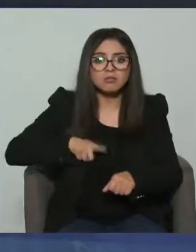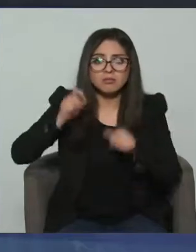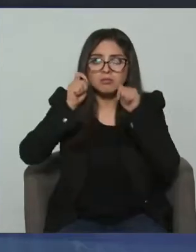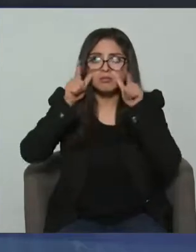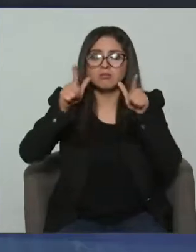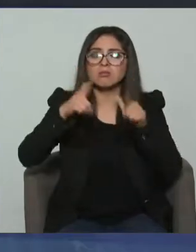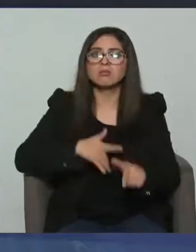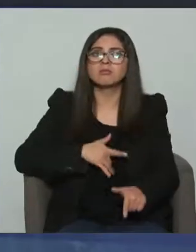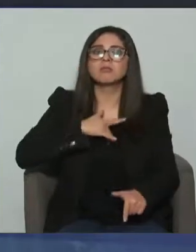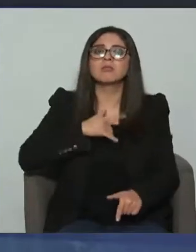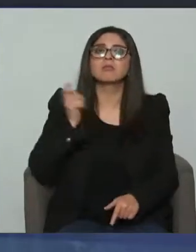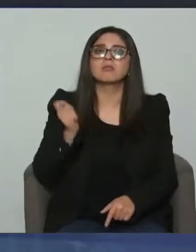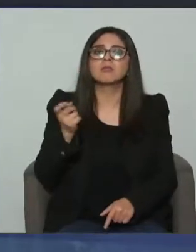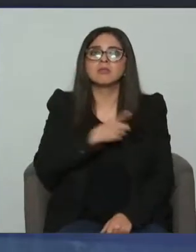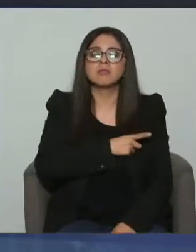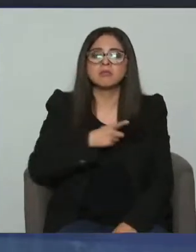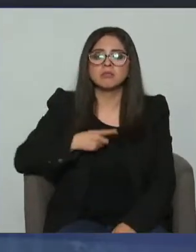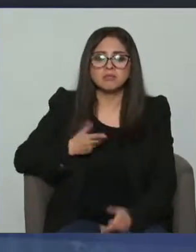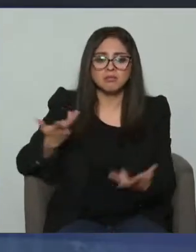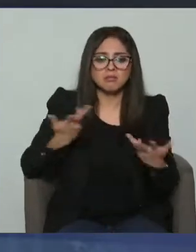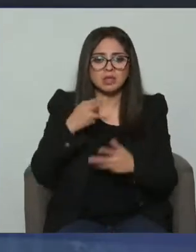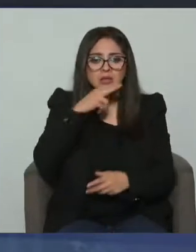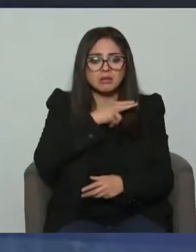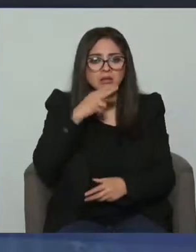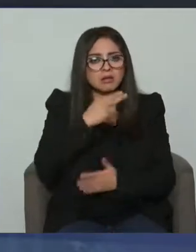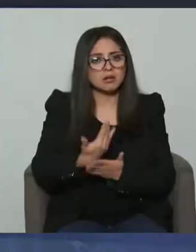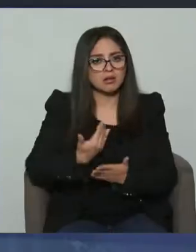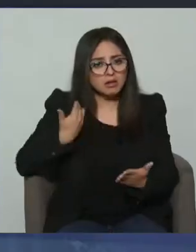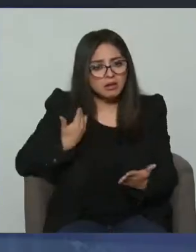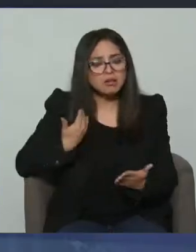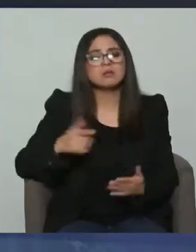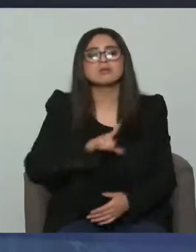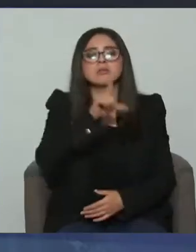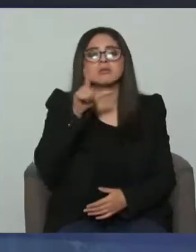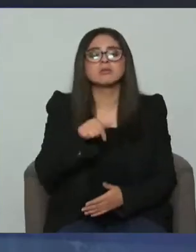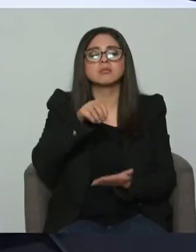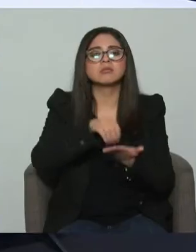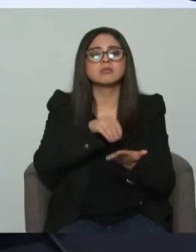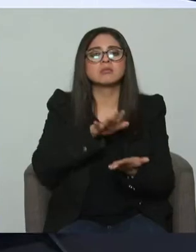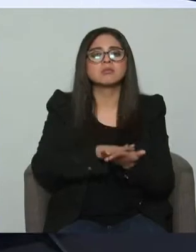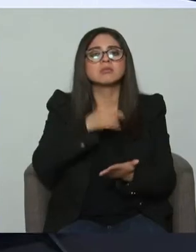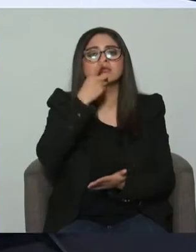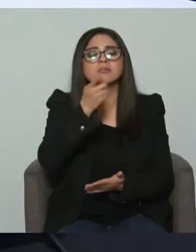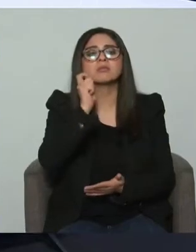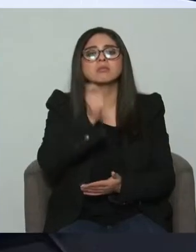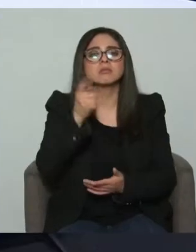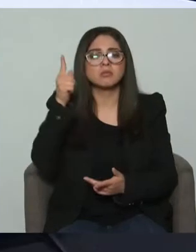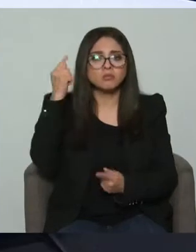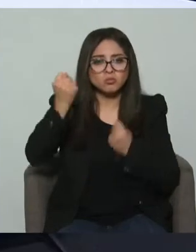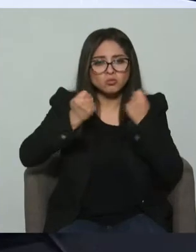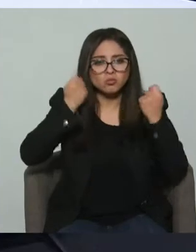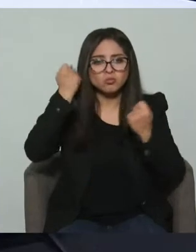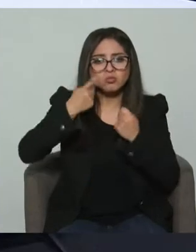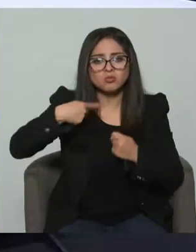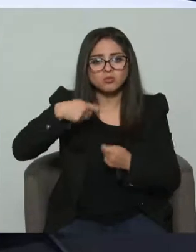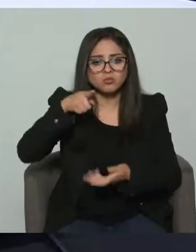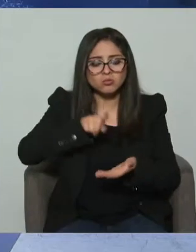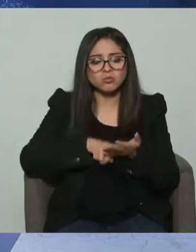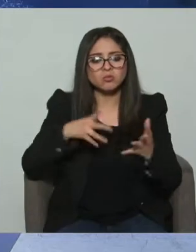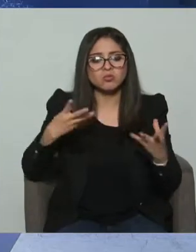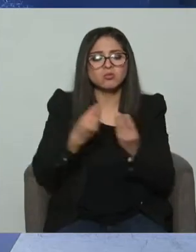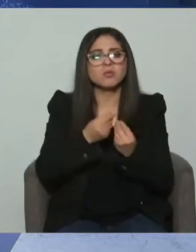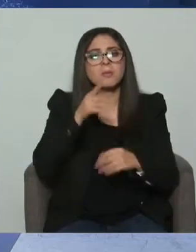decir, necesitamos hacer algo pronto, ¿no? Sabemos que también hay un señalamiento importante en donde el turismo sexual ha aumentado, ¿no? Sobre todo.